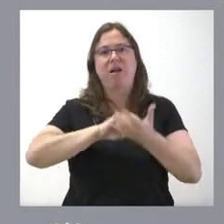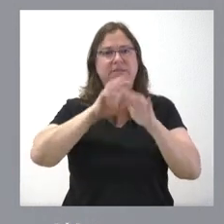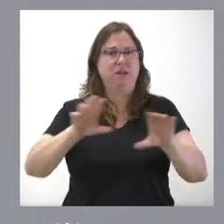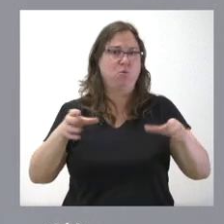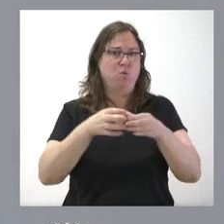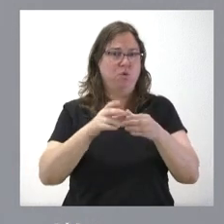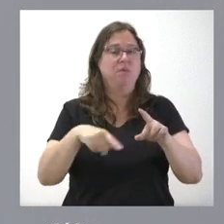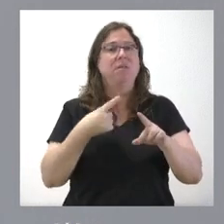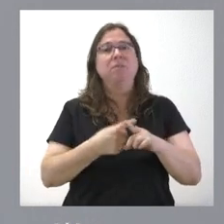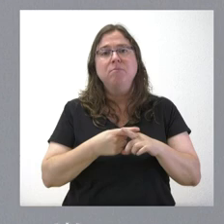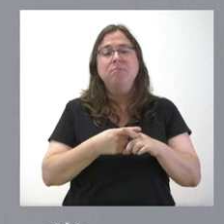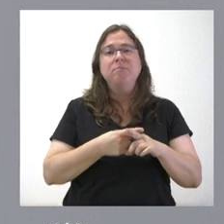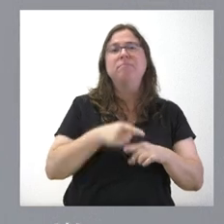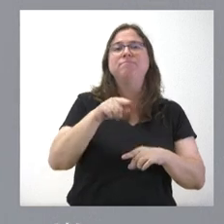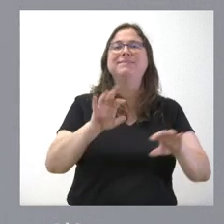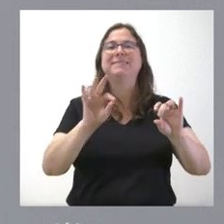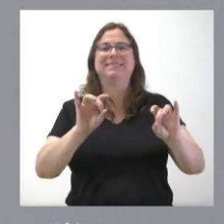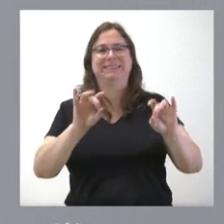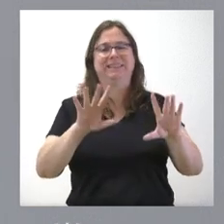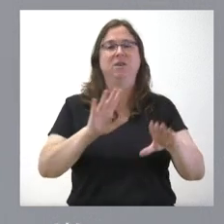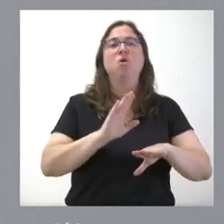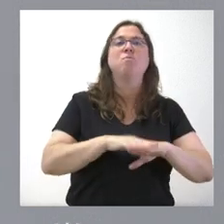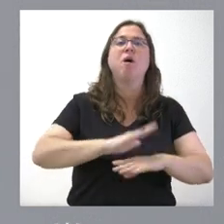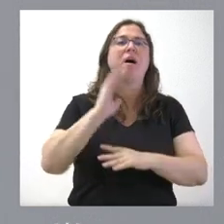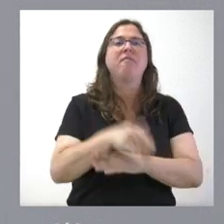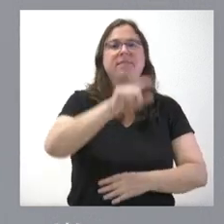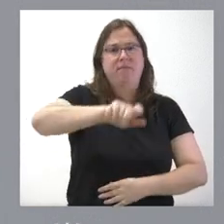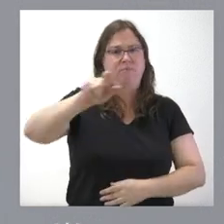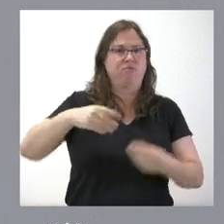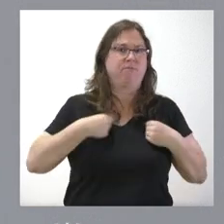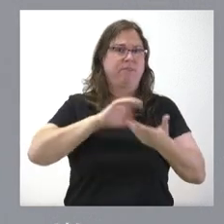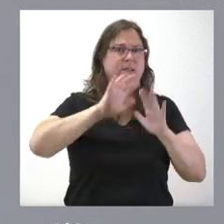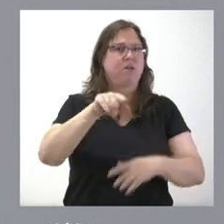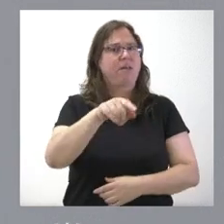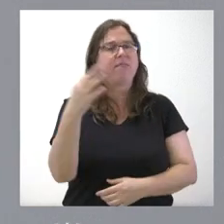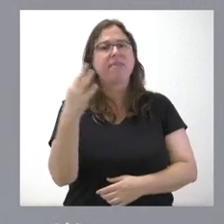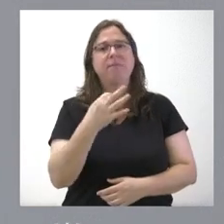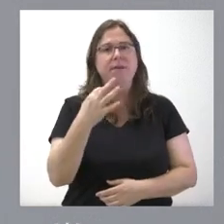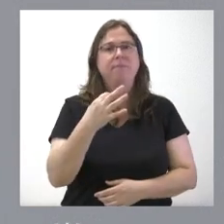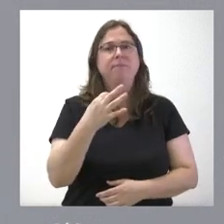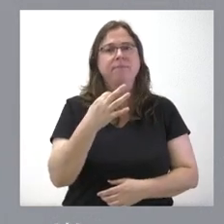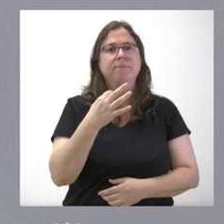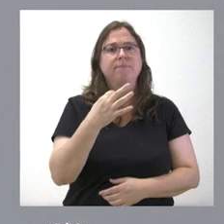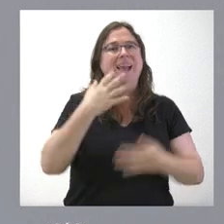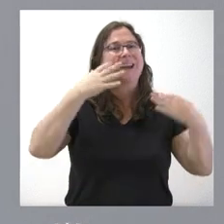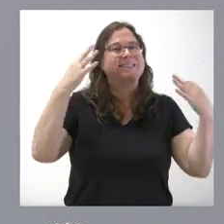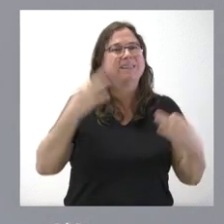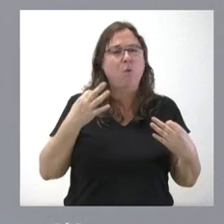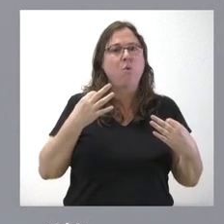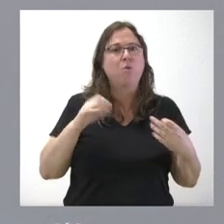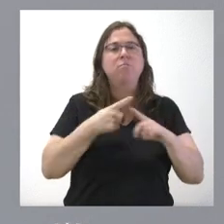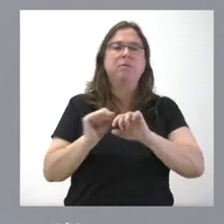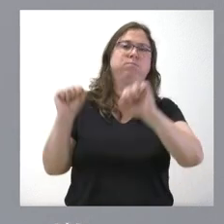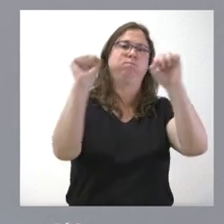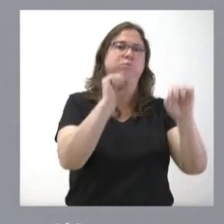y león y que alguna día es de especial sensibilidad porque afecta a los ciudadanos y por tanto tienen que ser ciberseguros y protegidos